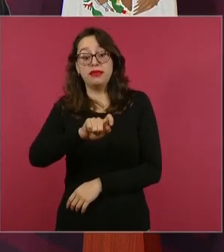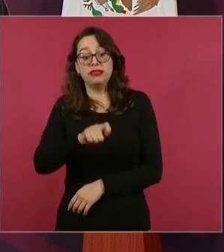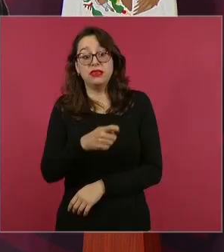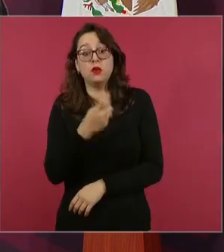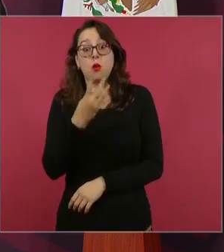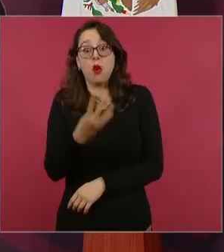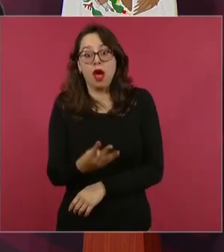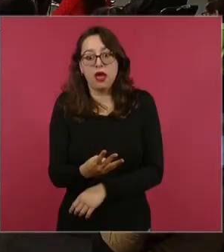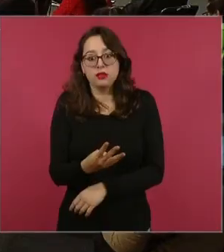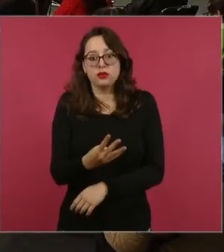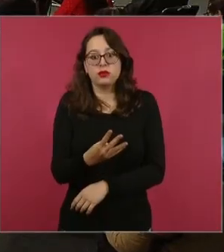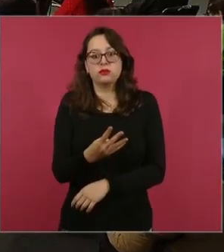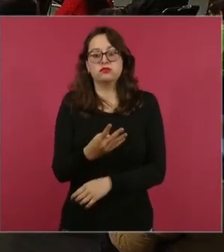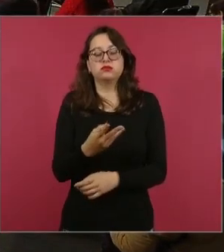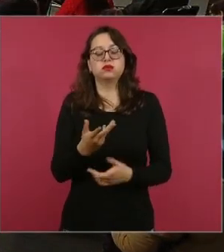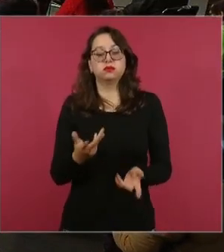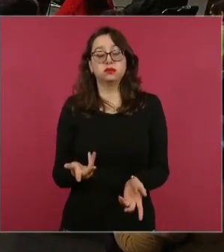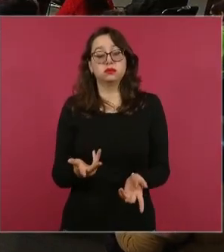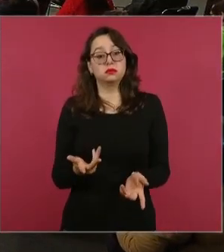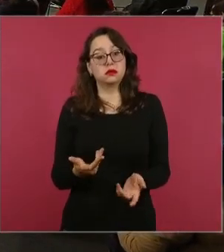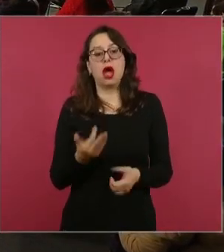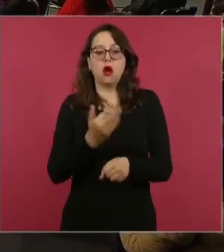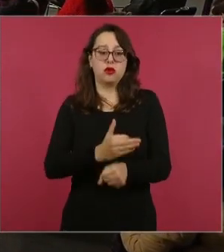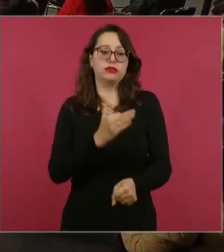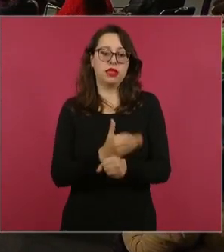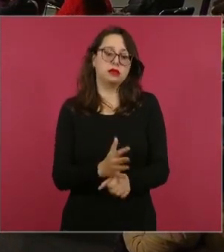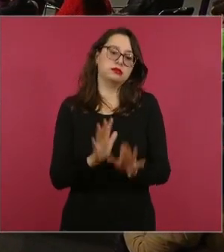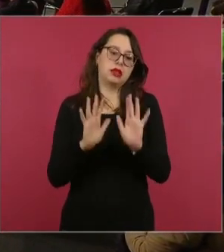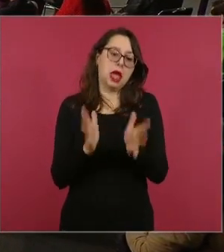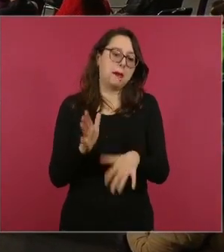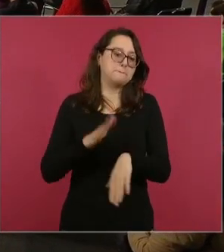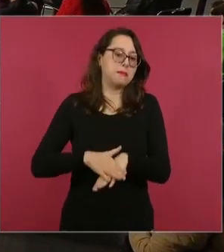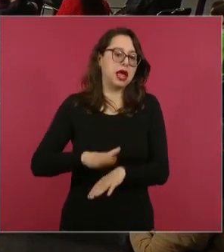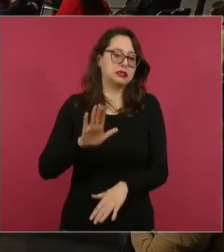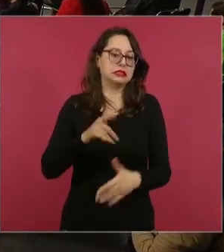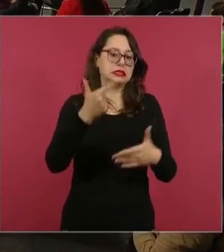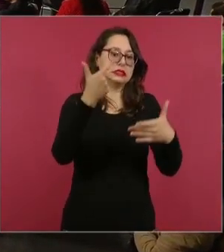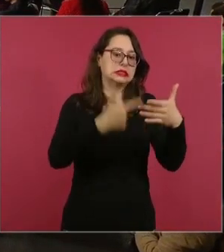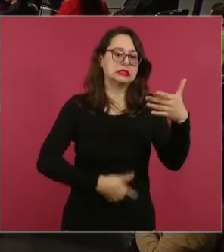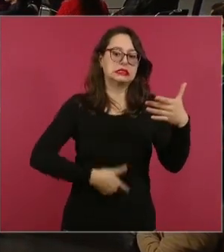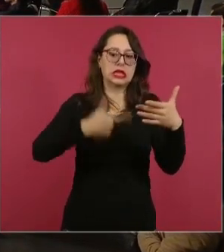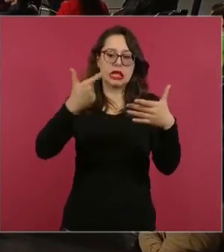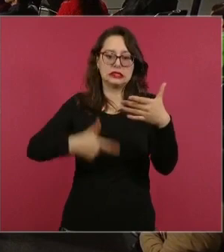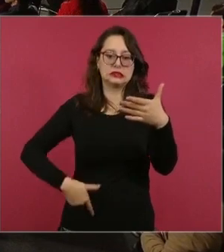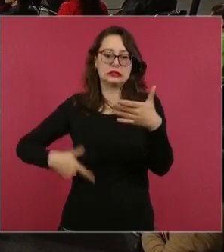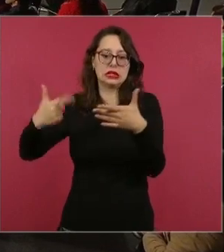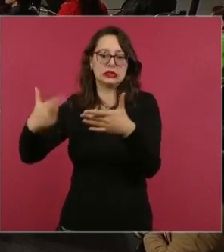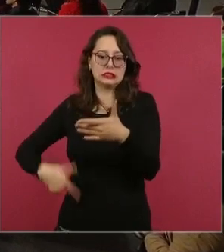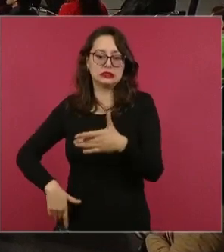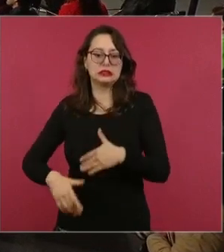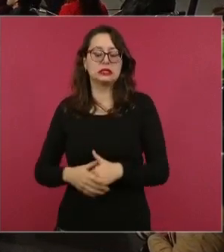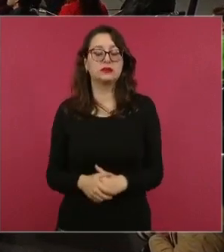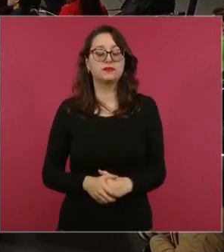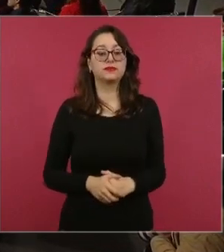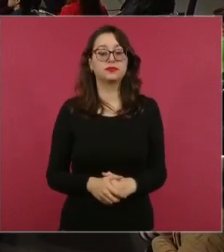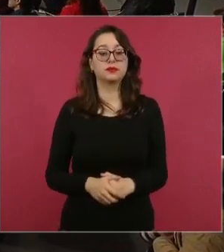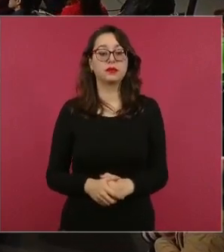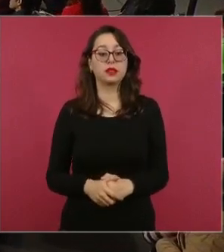luego en el número a dónde vamos nu la familia